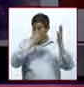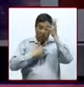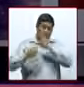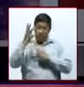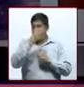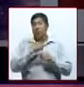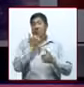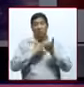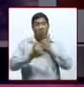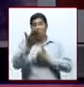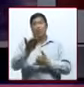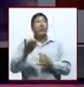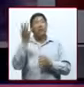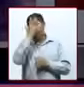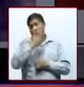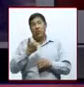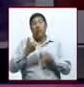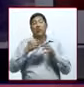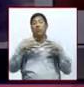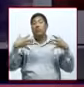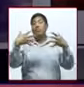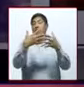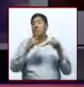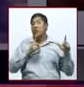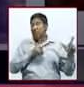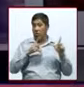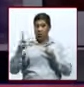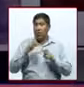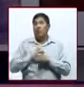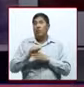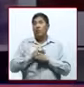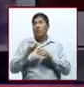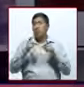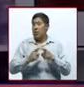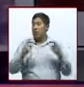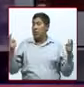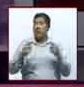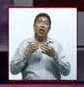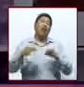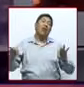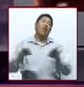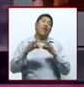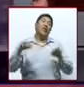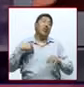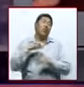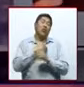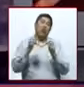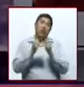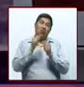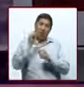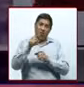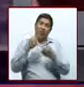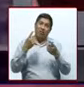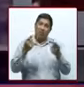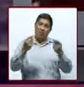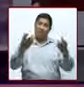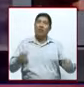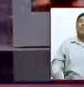la pasas, Jane, y qué lindo que la fraternidad esté ya lista prácticamente para esta gran festividad. Estamos contigo en cualquier